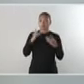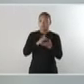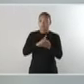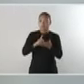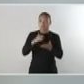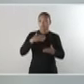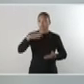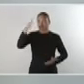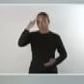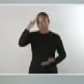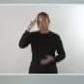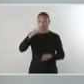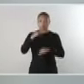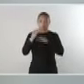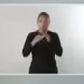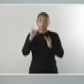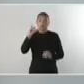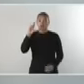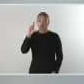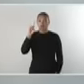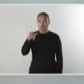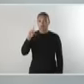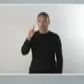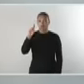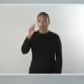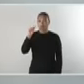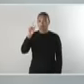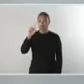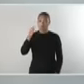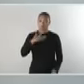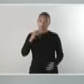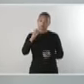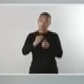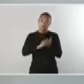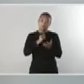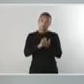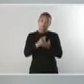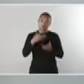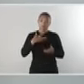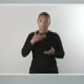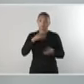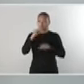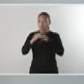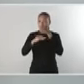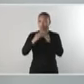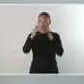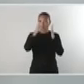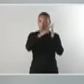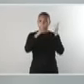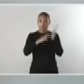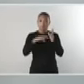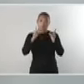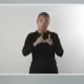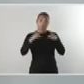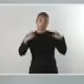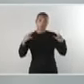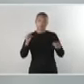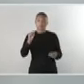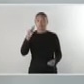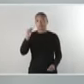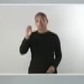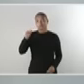toda industria que se instale en nuestro estado cumplirá cabalmente con todas las normas de desarrollo sustentable